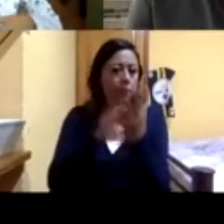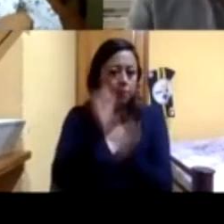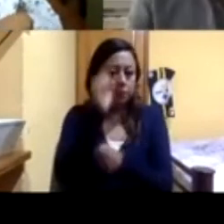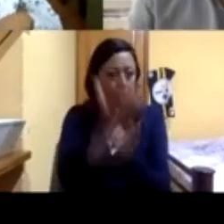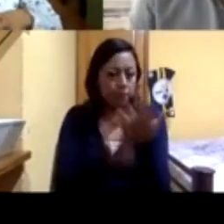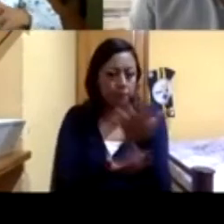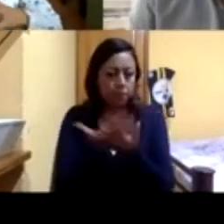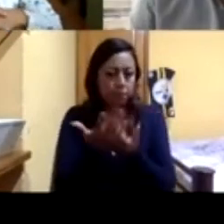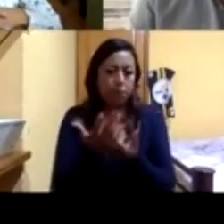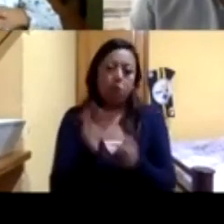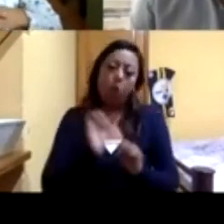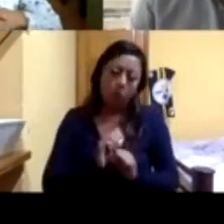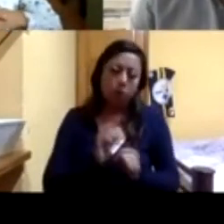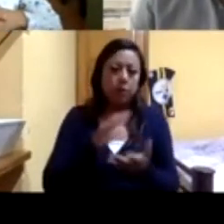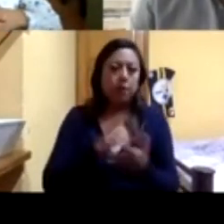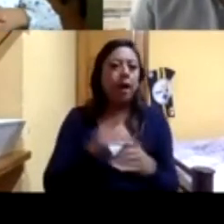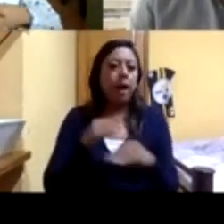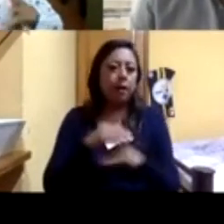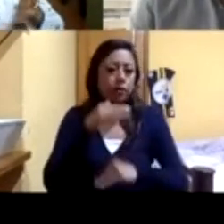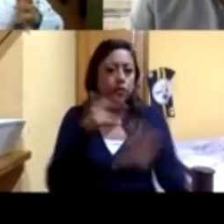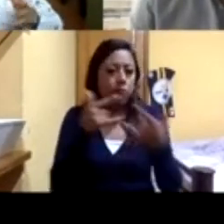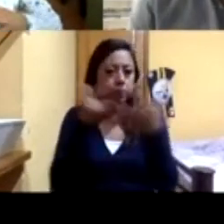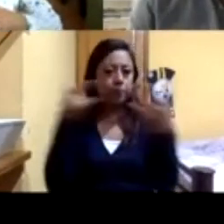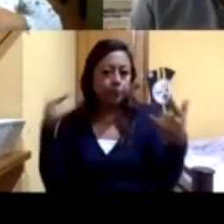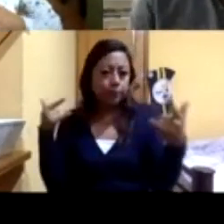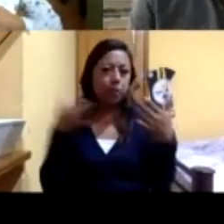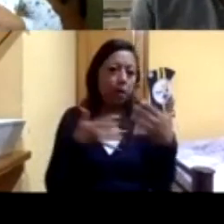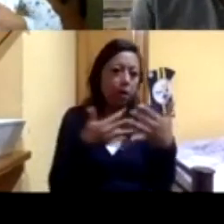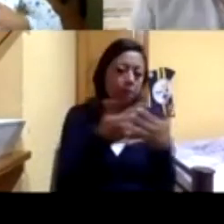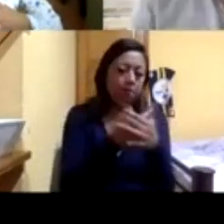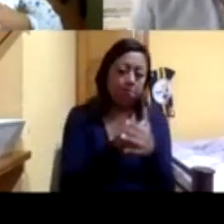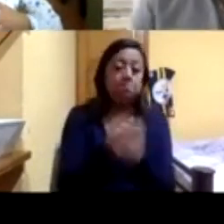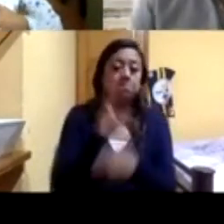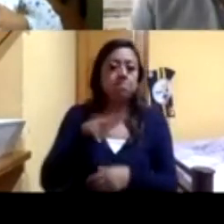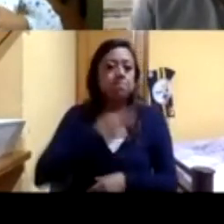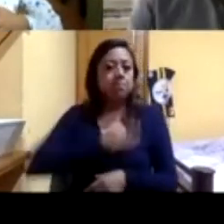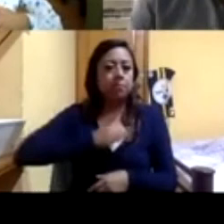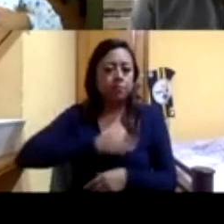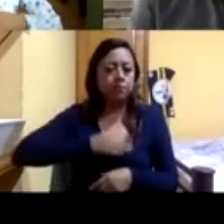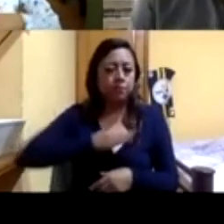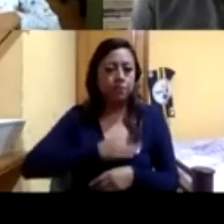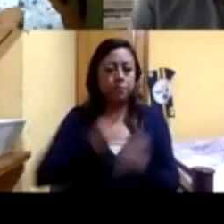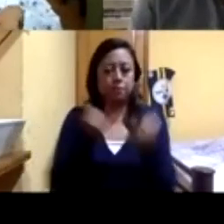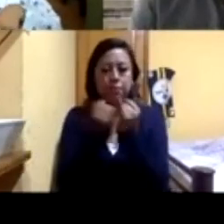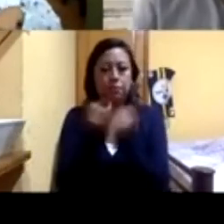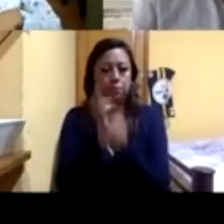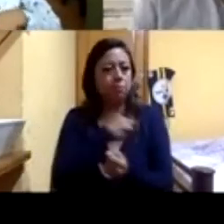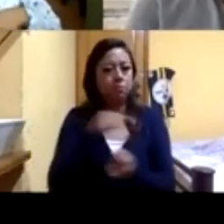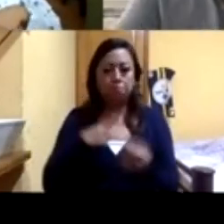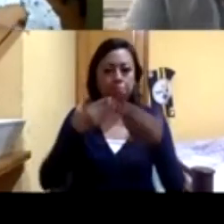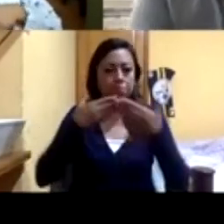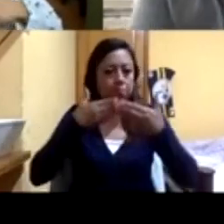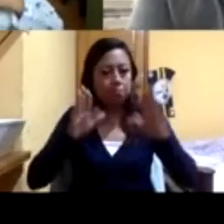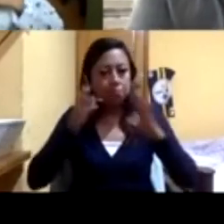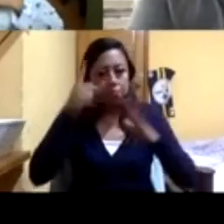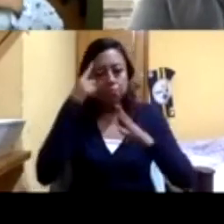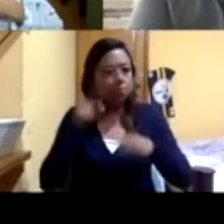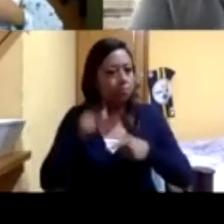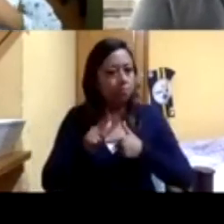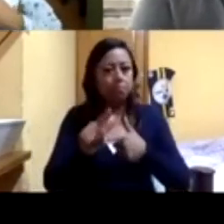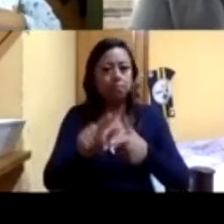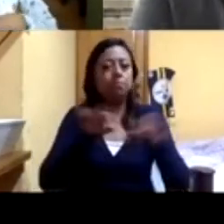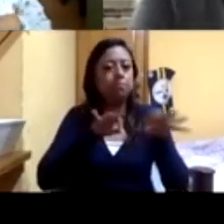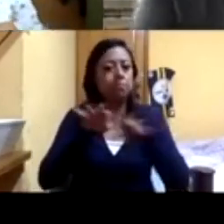histórico. Entonces, pues celebrar y siempre tener la puerta abierta para continuar trabajando juntos. Pues